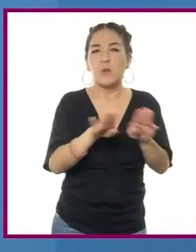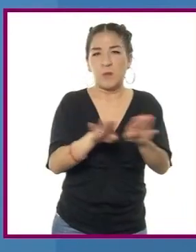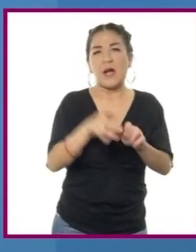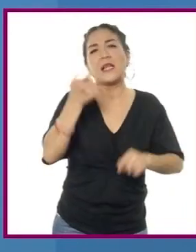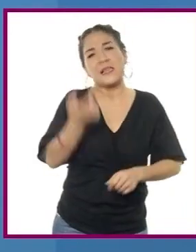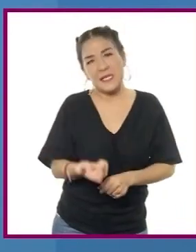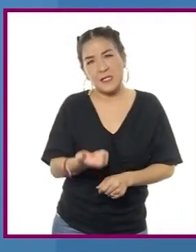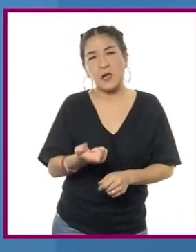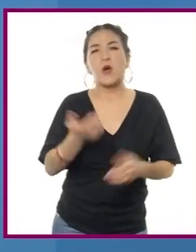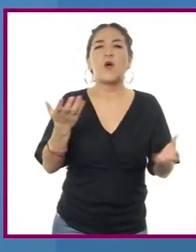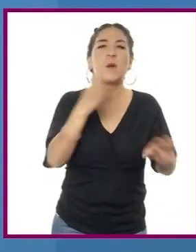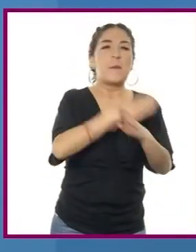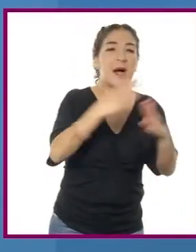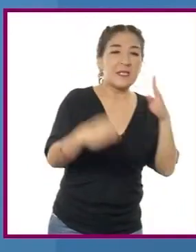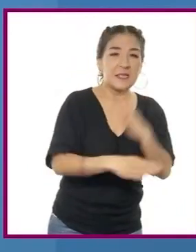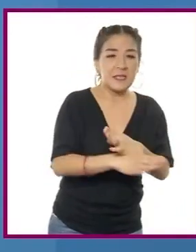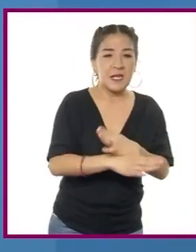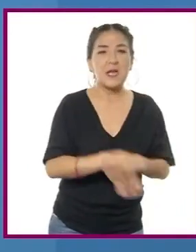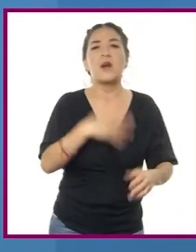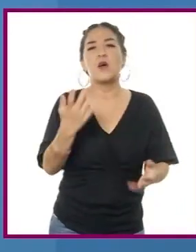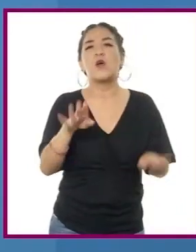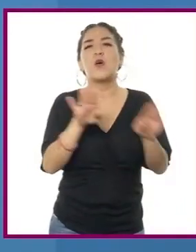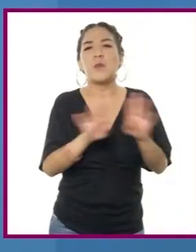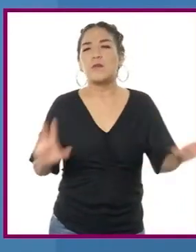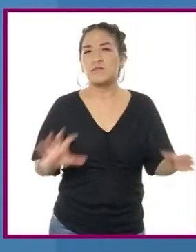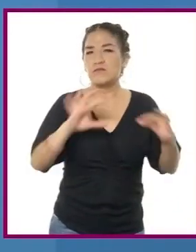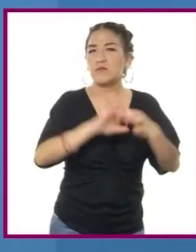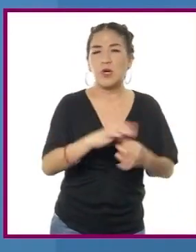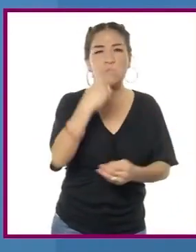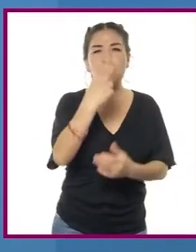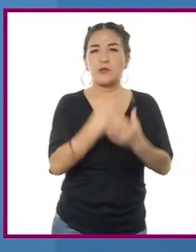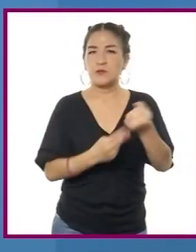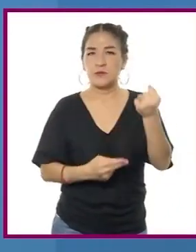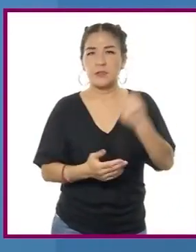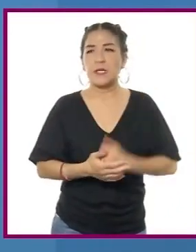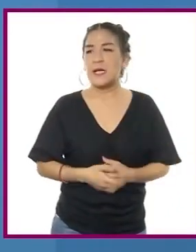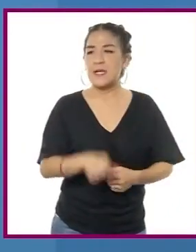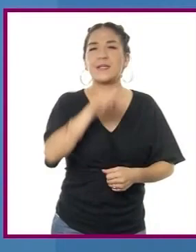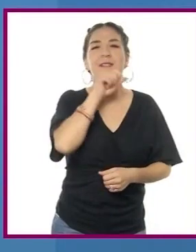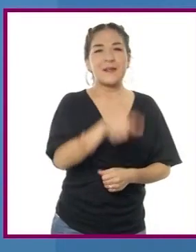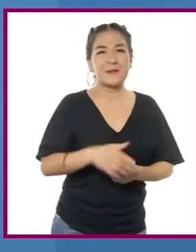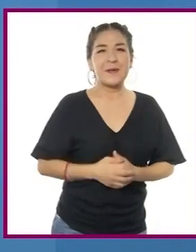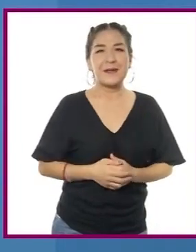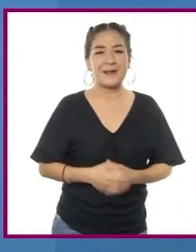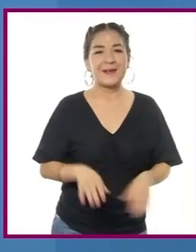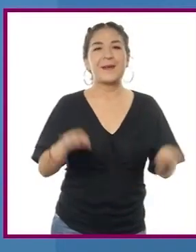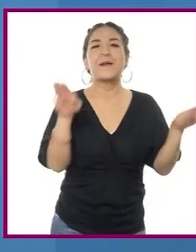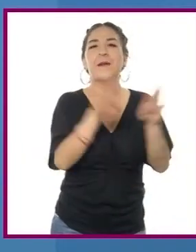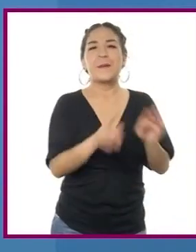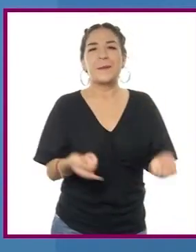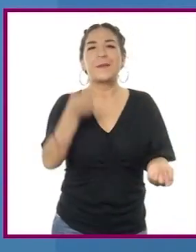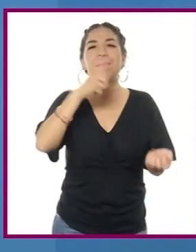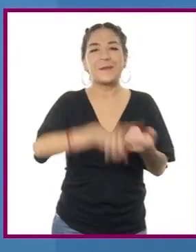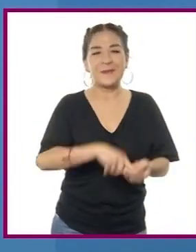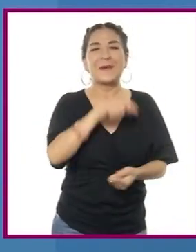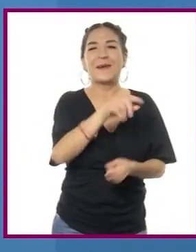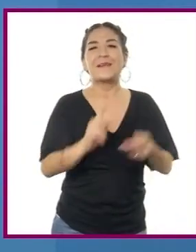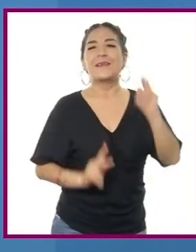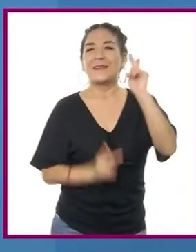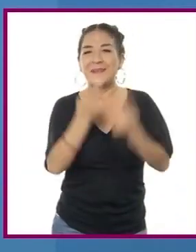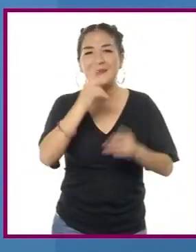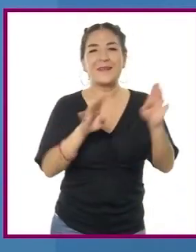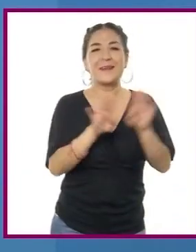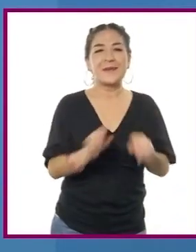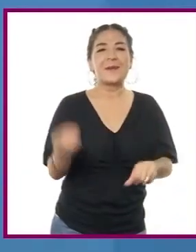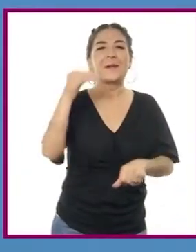dinero, en especie o en una combinación de ambos. También podían recibir una parcela para sembrar y